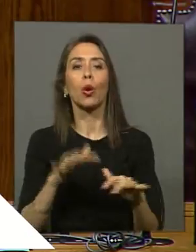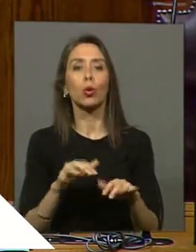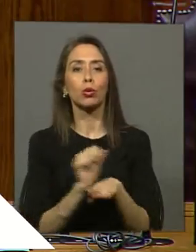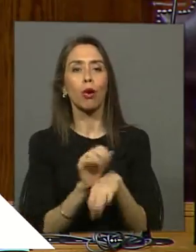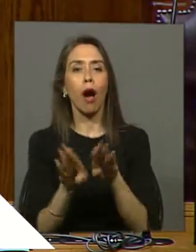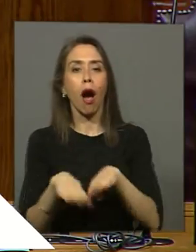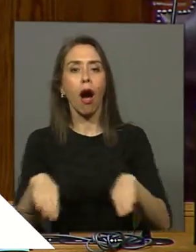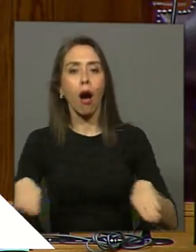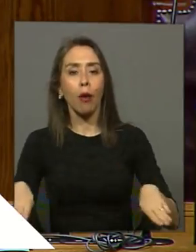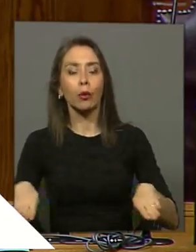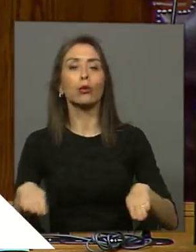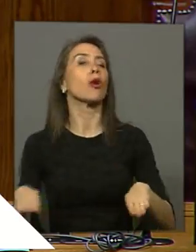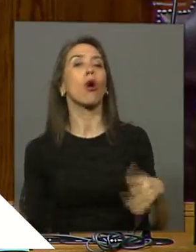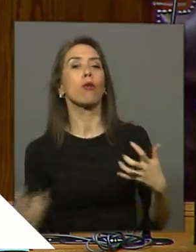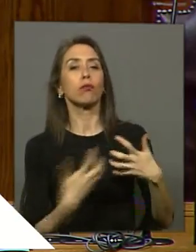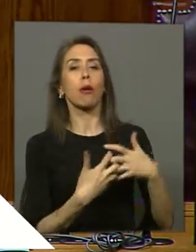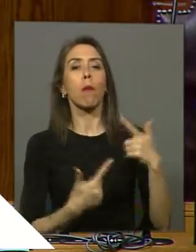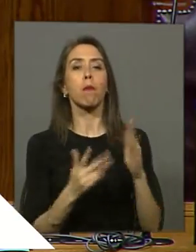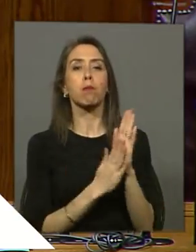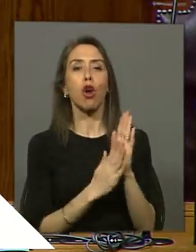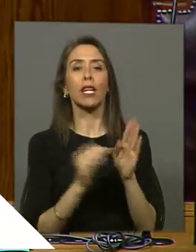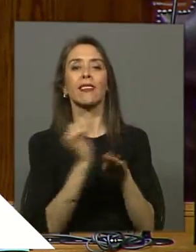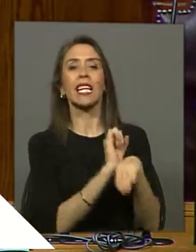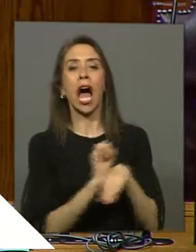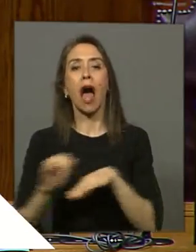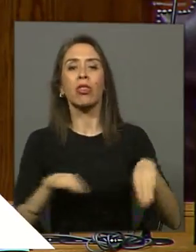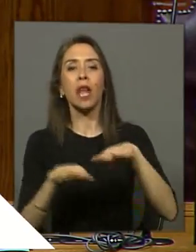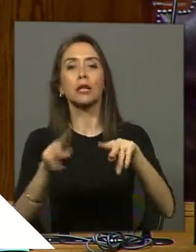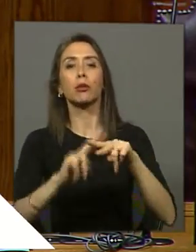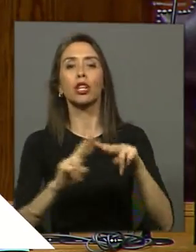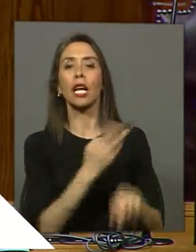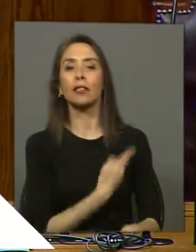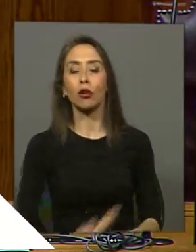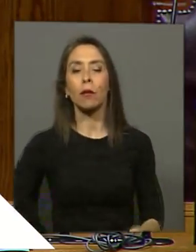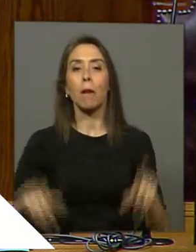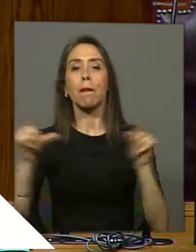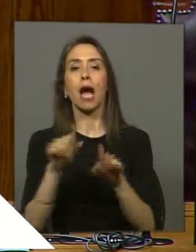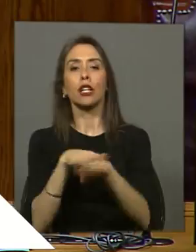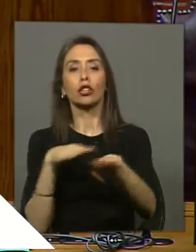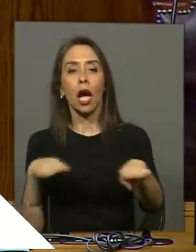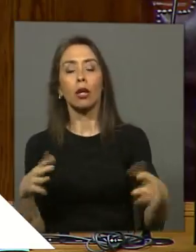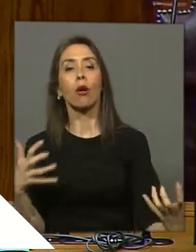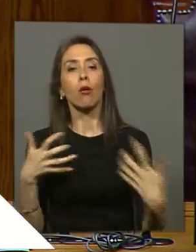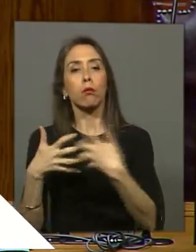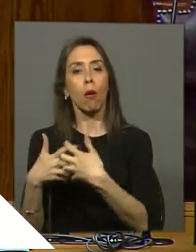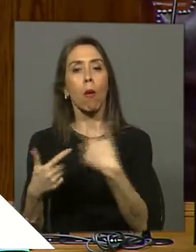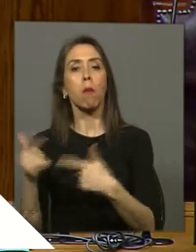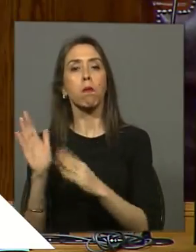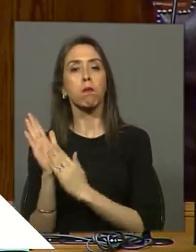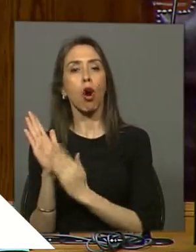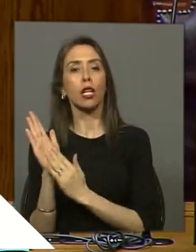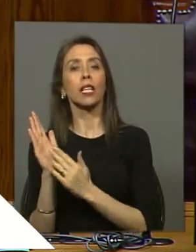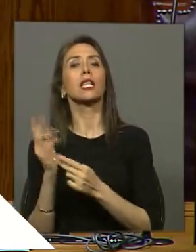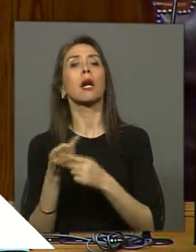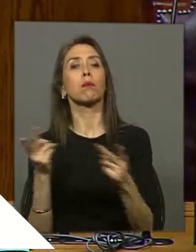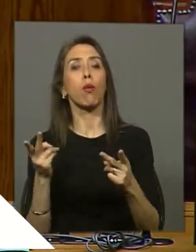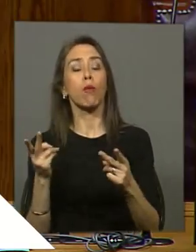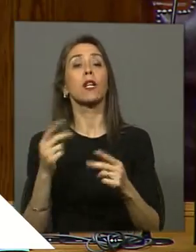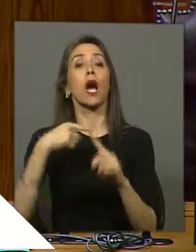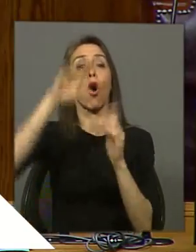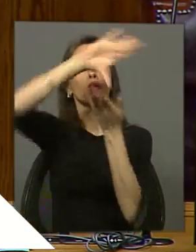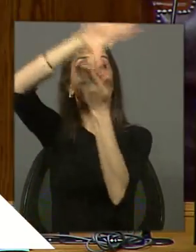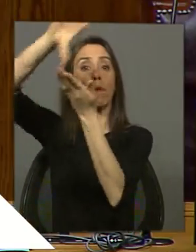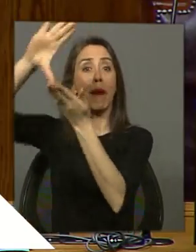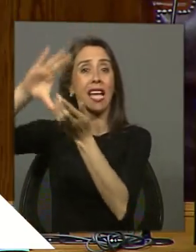estacionamientos con políticas de transporte para descongestionar, en línea con políticas públicas impulsadas por gobiernos en las grandes ciudades del